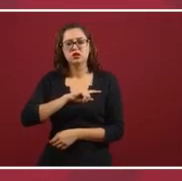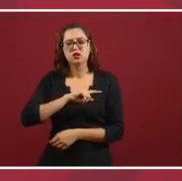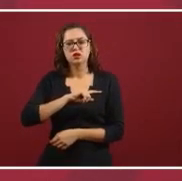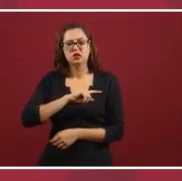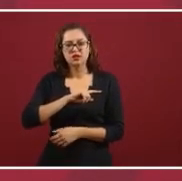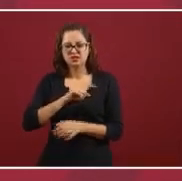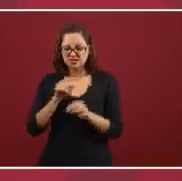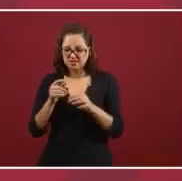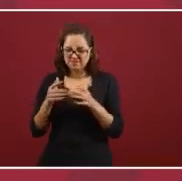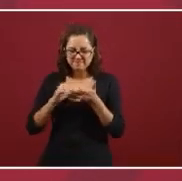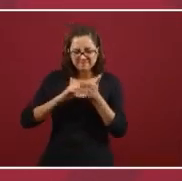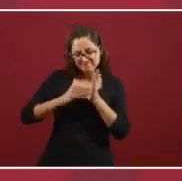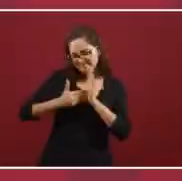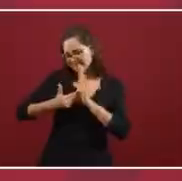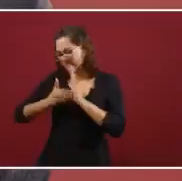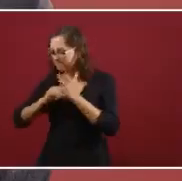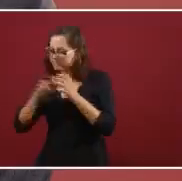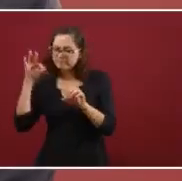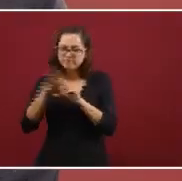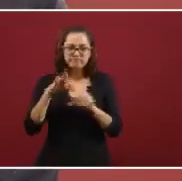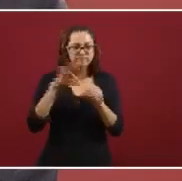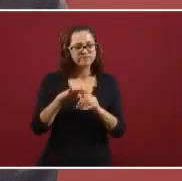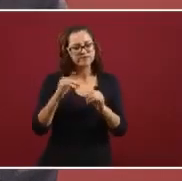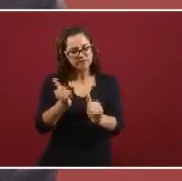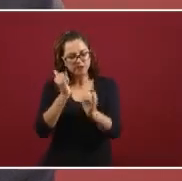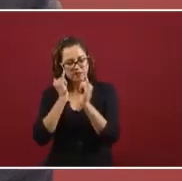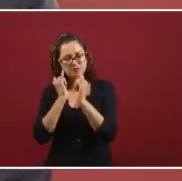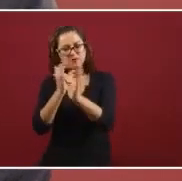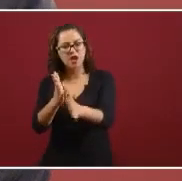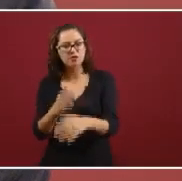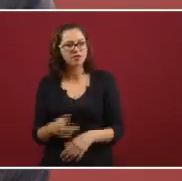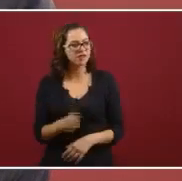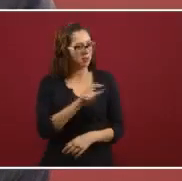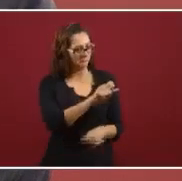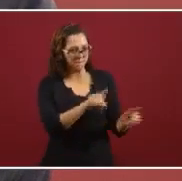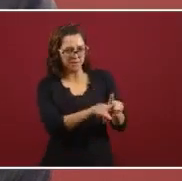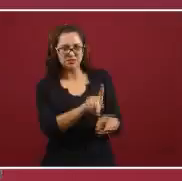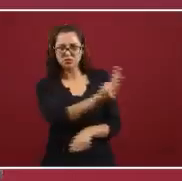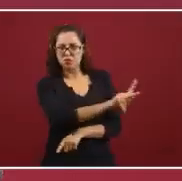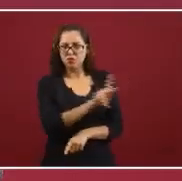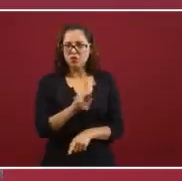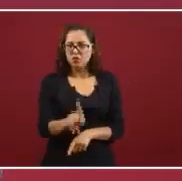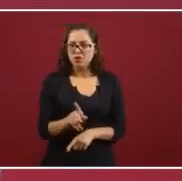llevamos a cabo un fraude como lo hicieron ellos